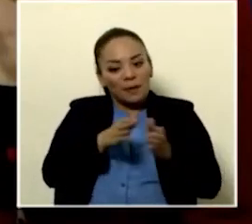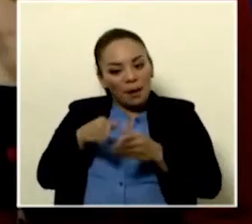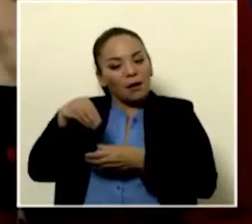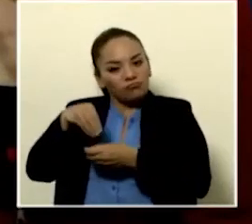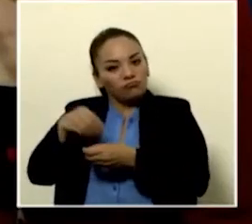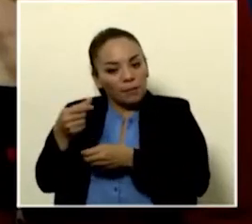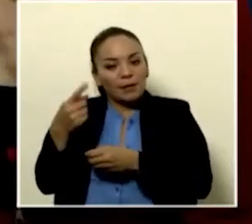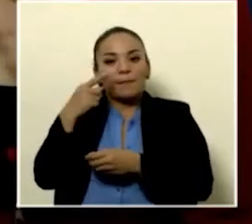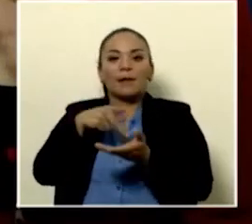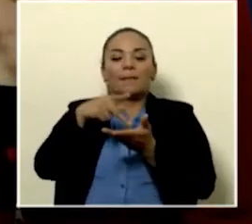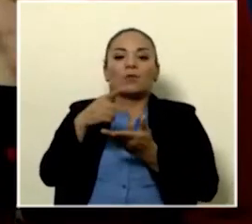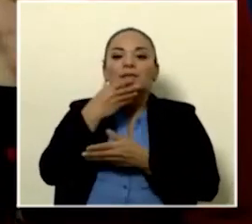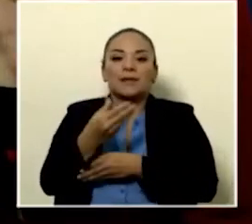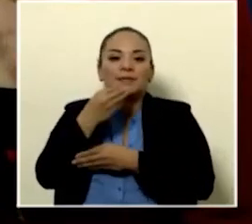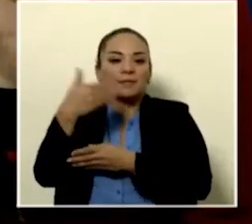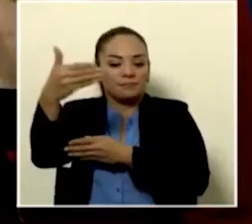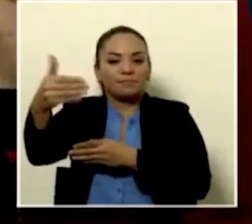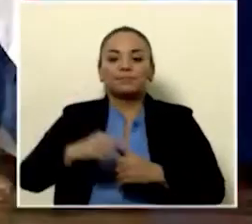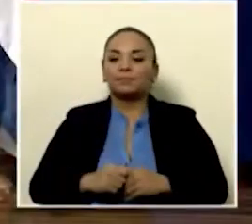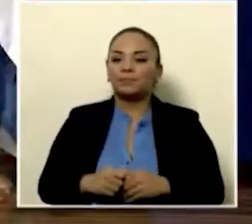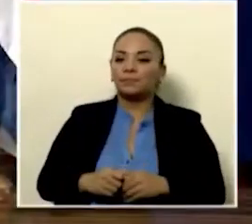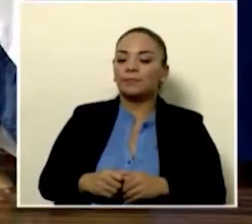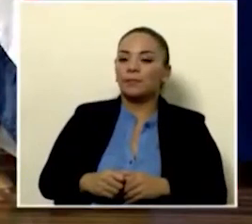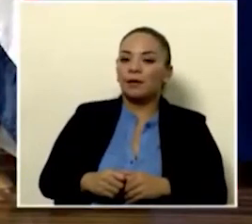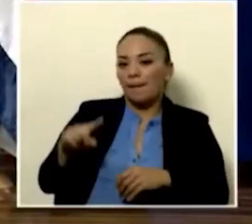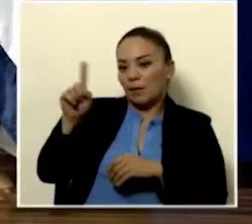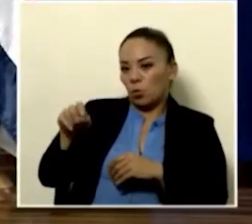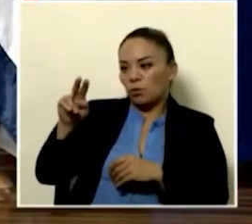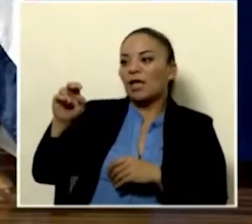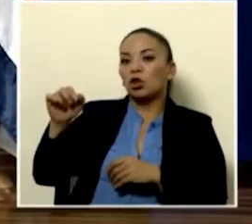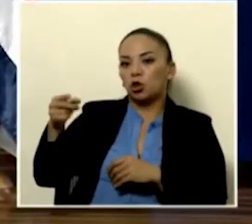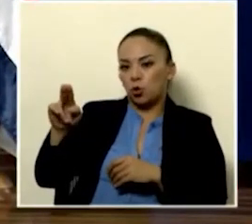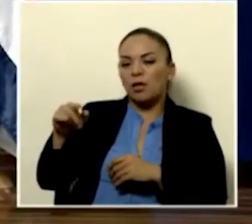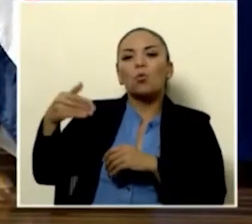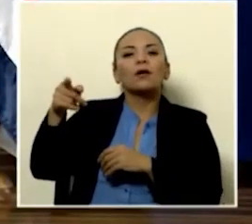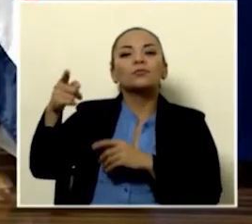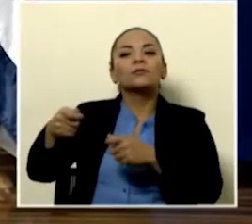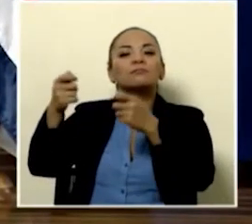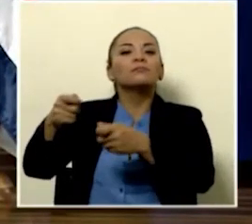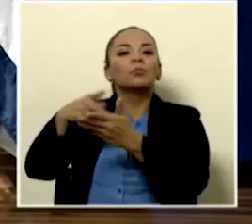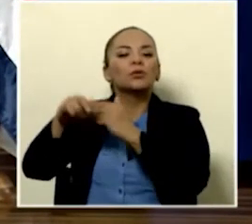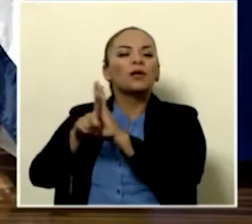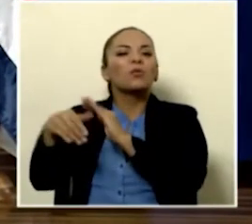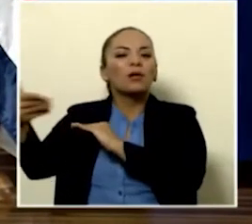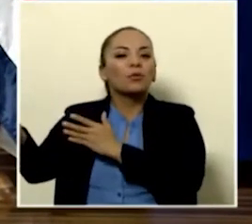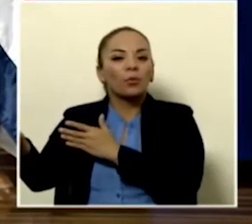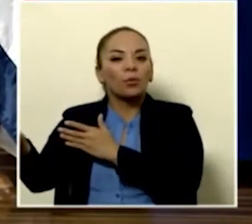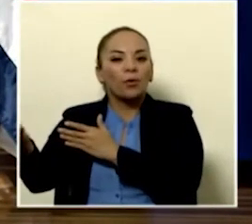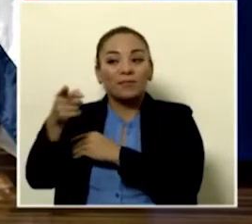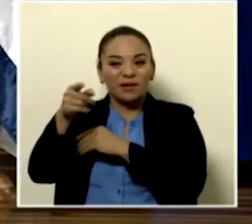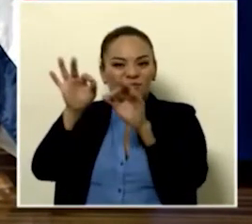del marchamo cada diciembre. Don Nogui, ¿y para cuándo va a presentar usted ese proyecto de ley ya para quitar esa